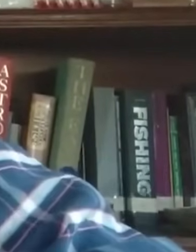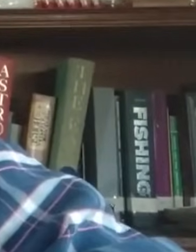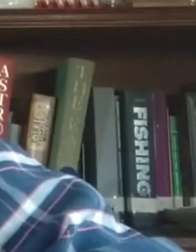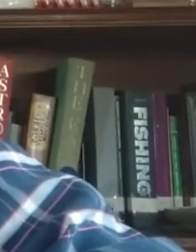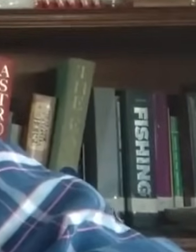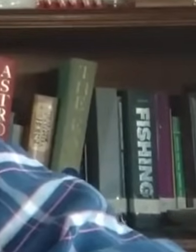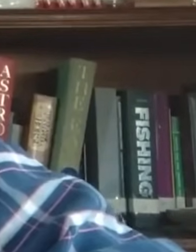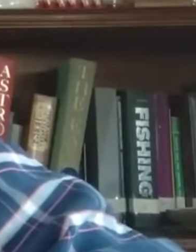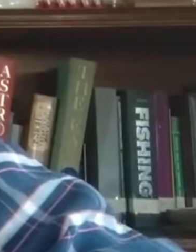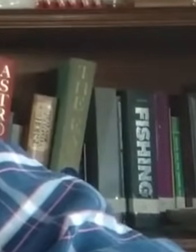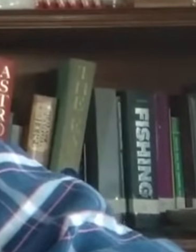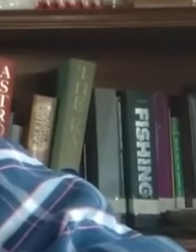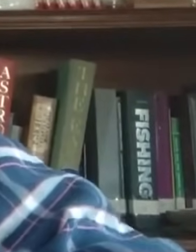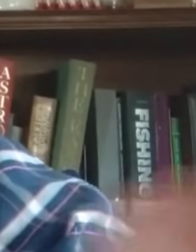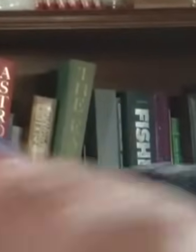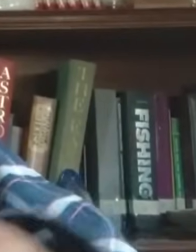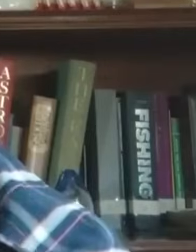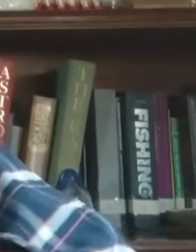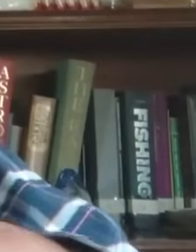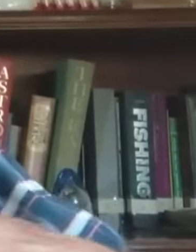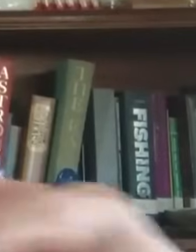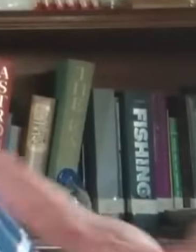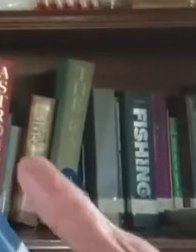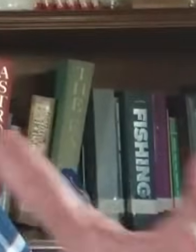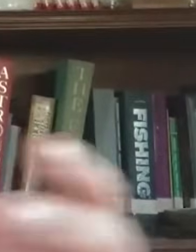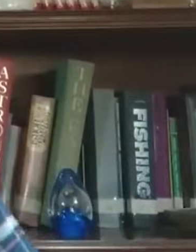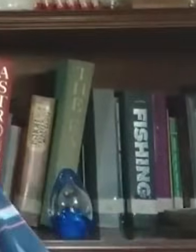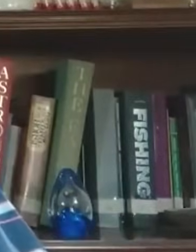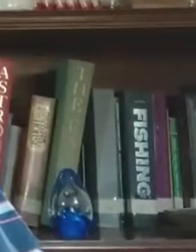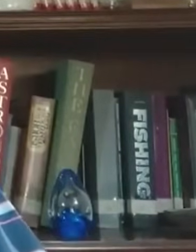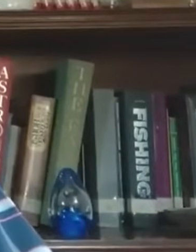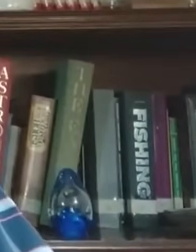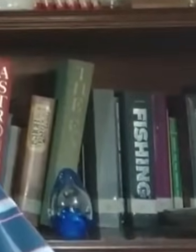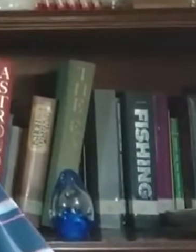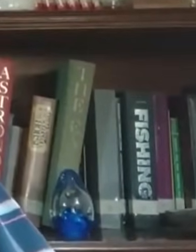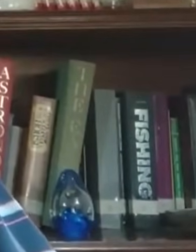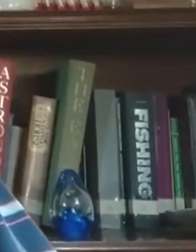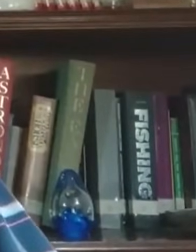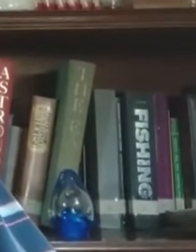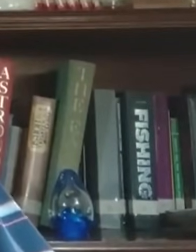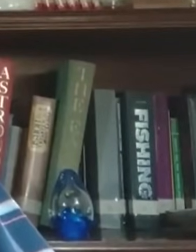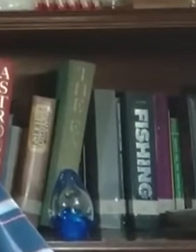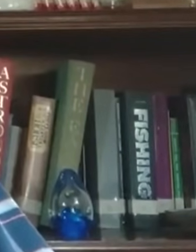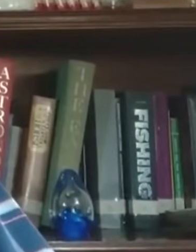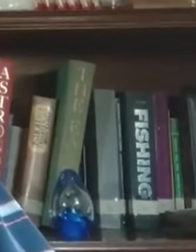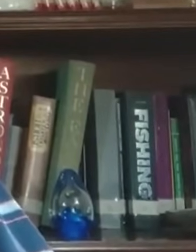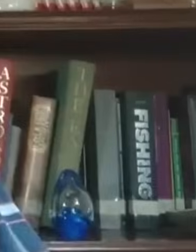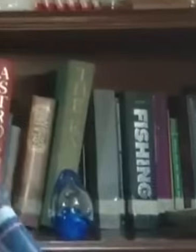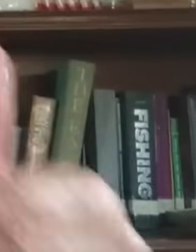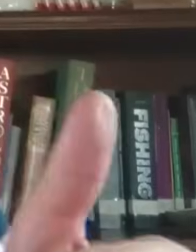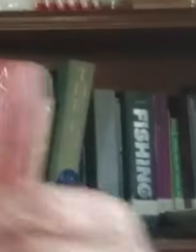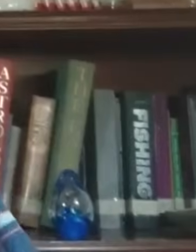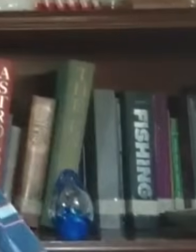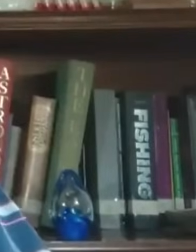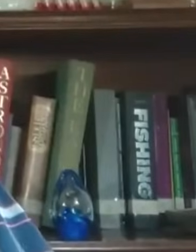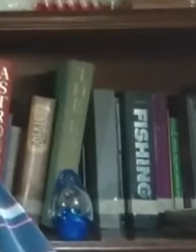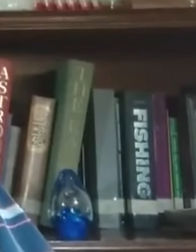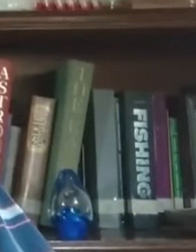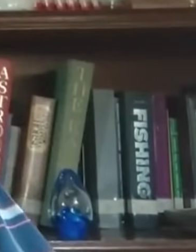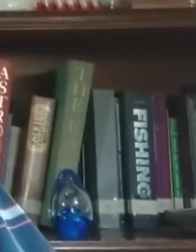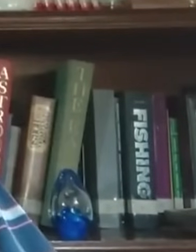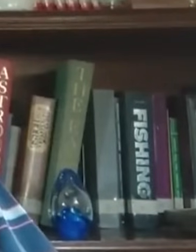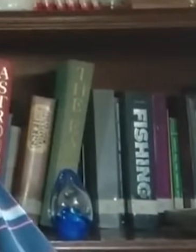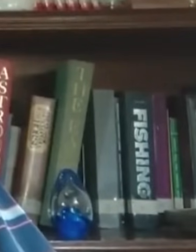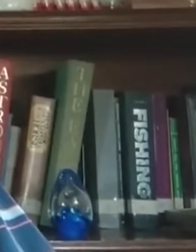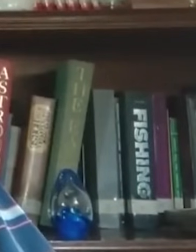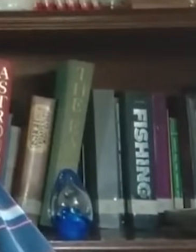¿Qué quiere decir esto? Un frente que nos representa a todos los que creemos en la democracia y la libertad, a todos los que queremos